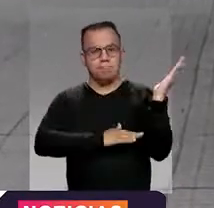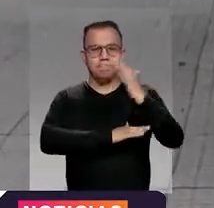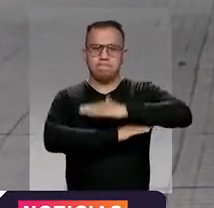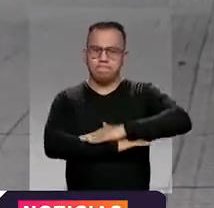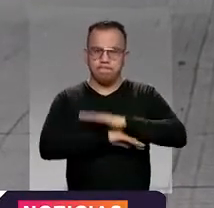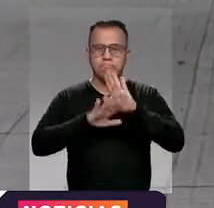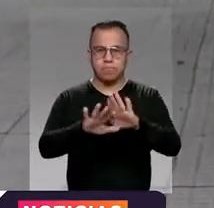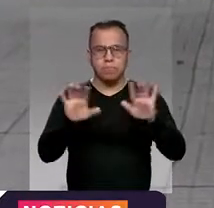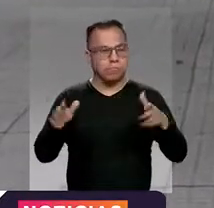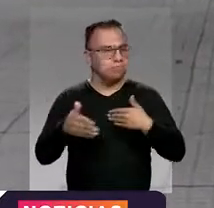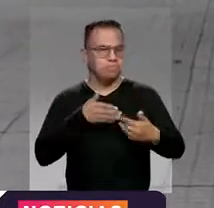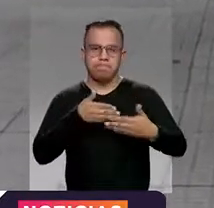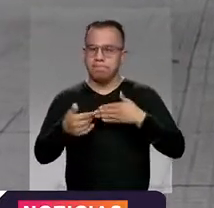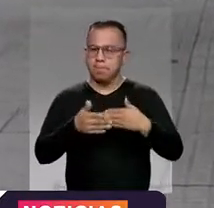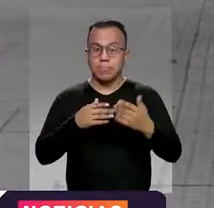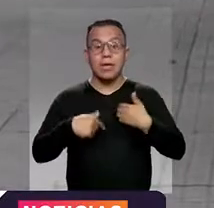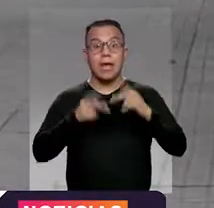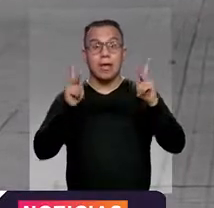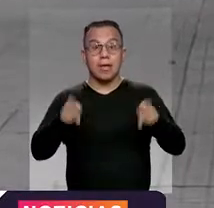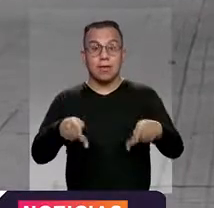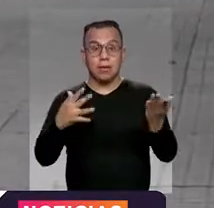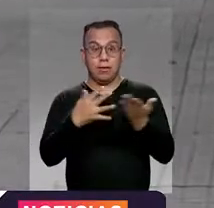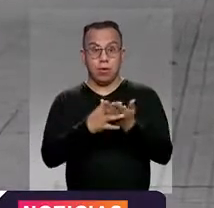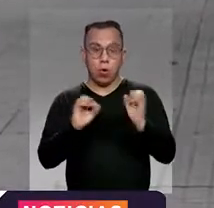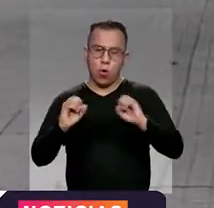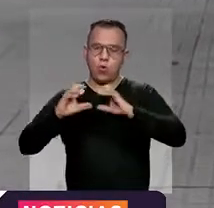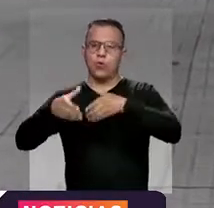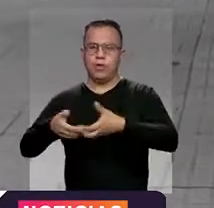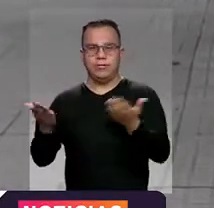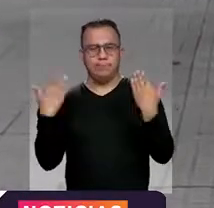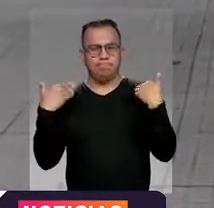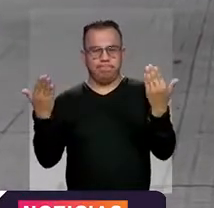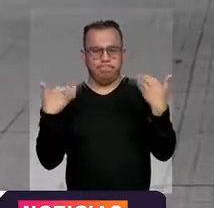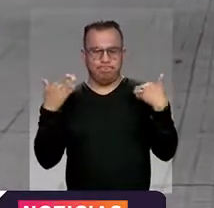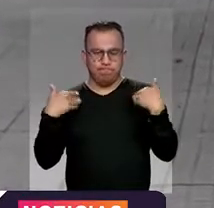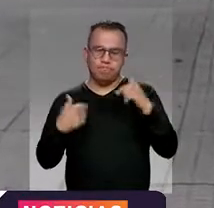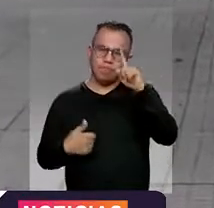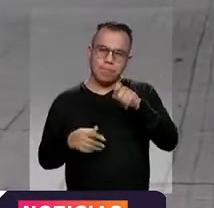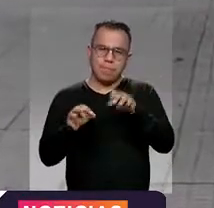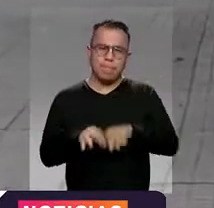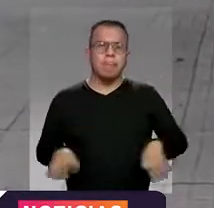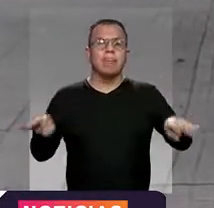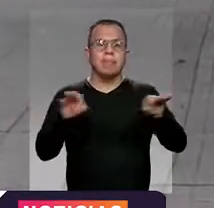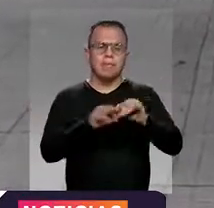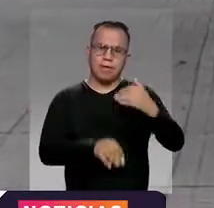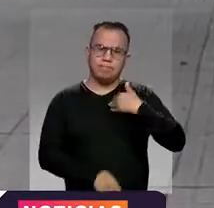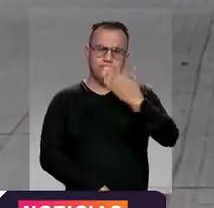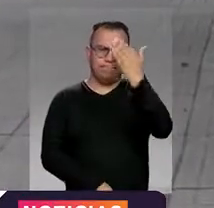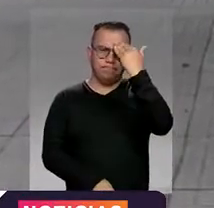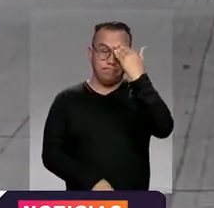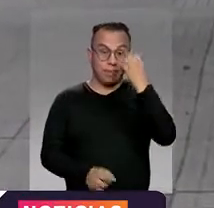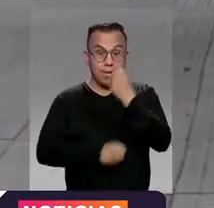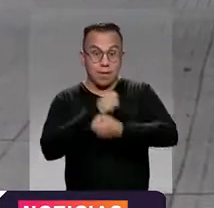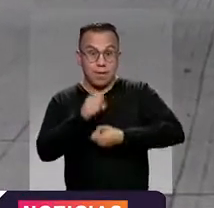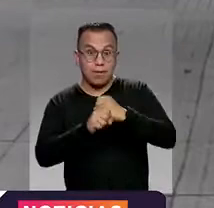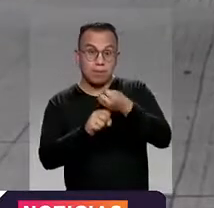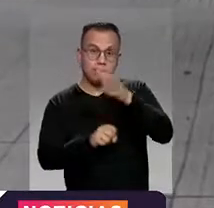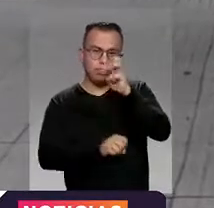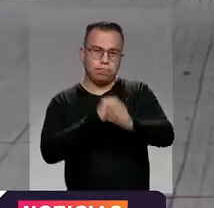escolar, sin importar si está en descanso o en clase de educación física. Esto pues para mantener a los menores